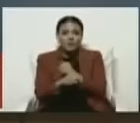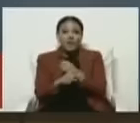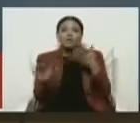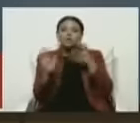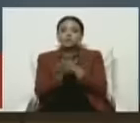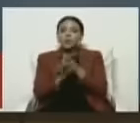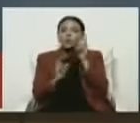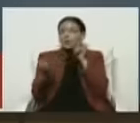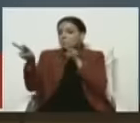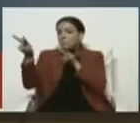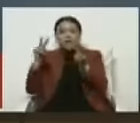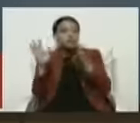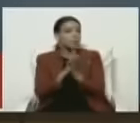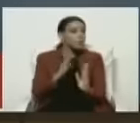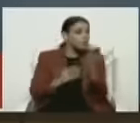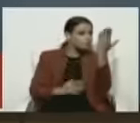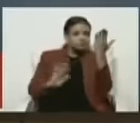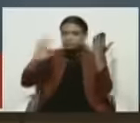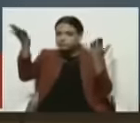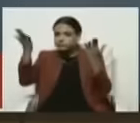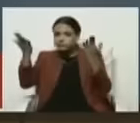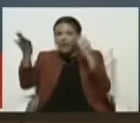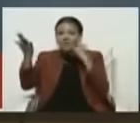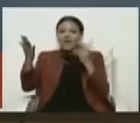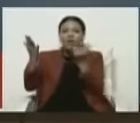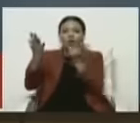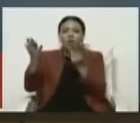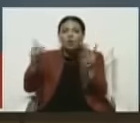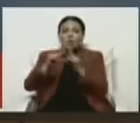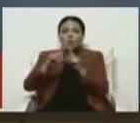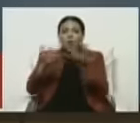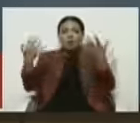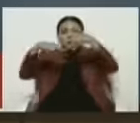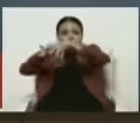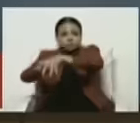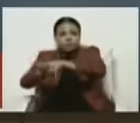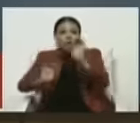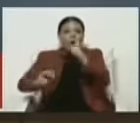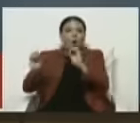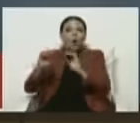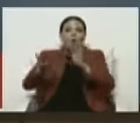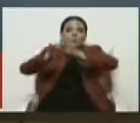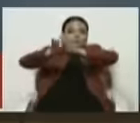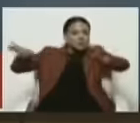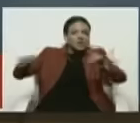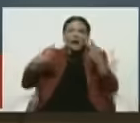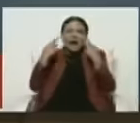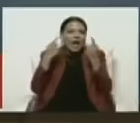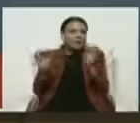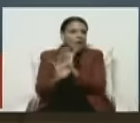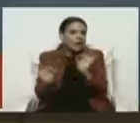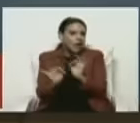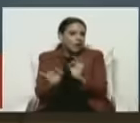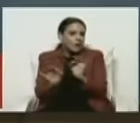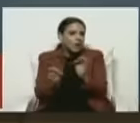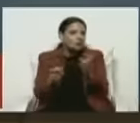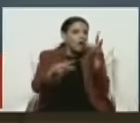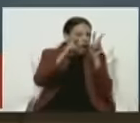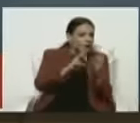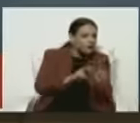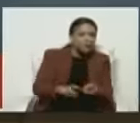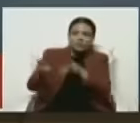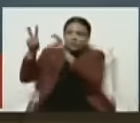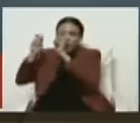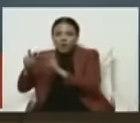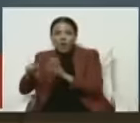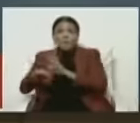No está negada para nada, porque es llamativo que estos sujetos que emitieron dos comunicados,